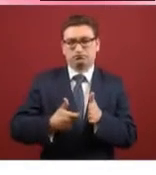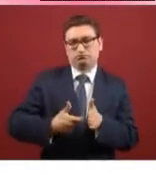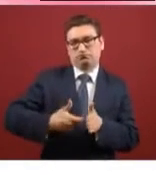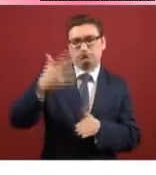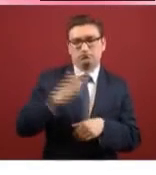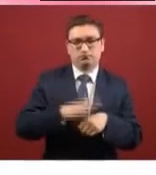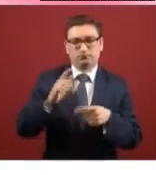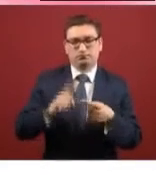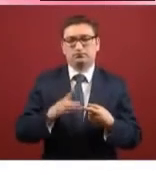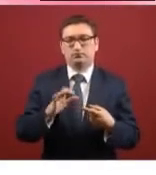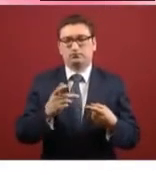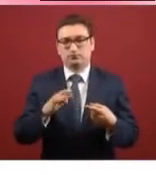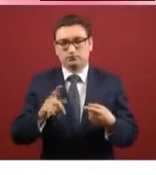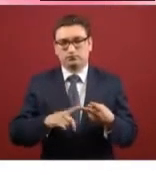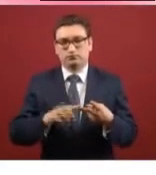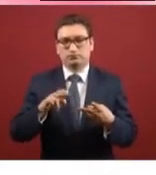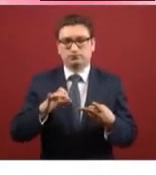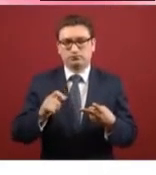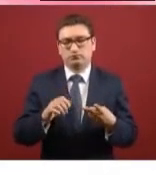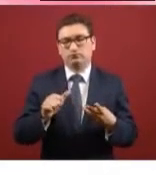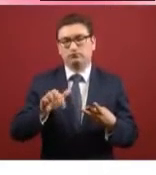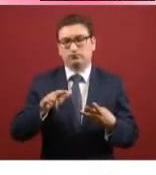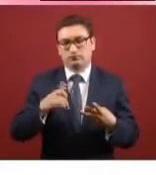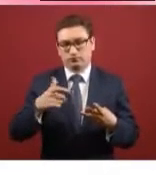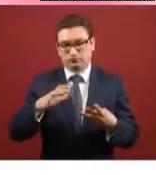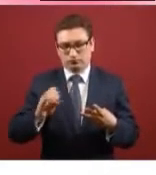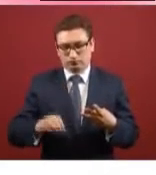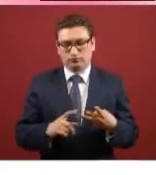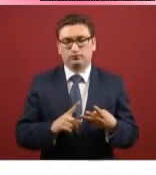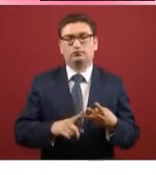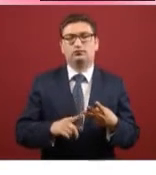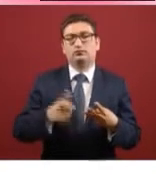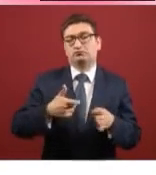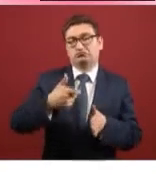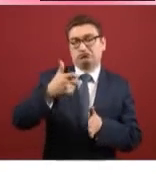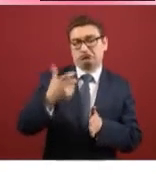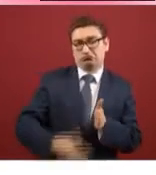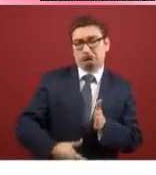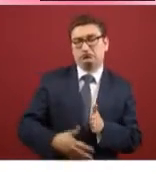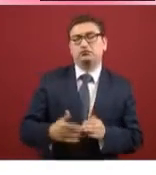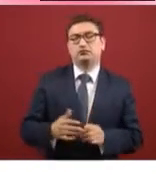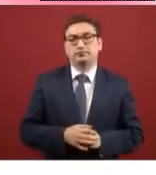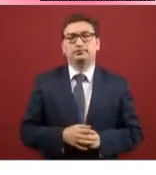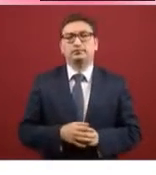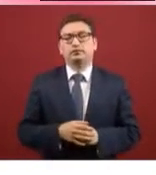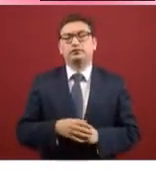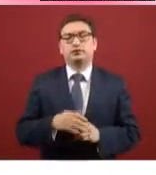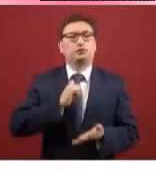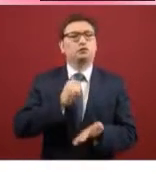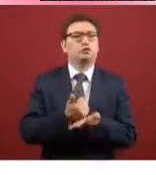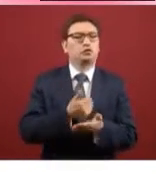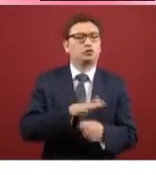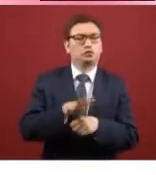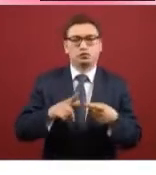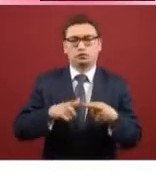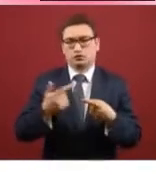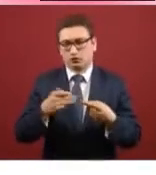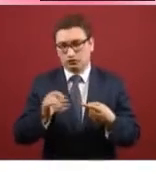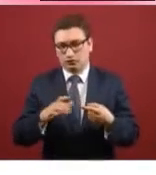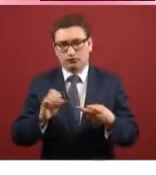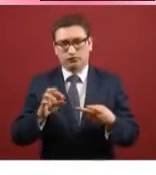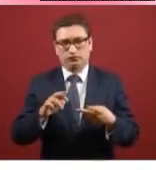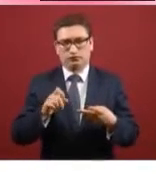más alto, Chevron, Regio y Argo, mientras que los más económicos también se mantienen Golf,